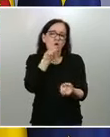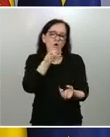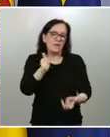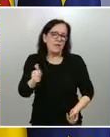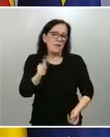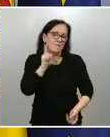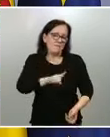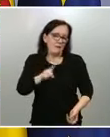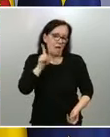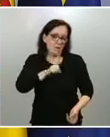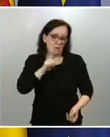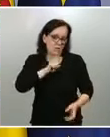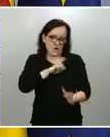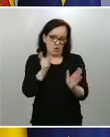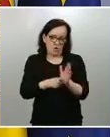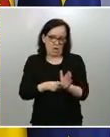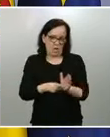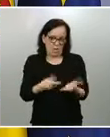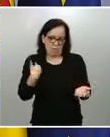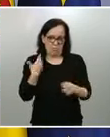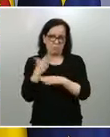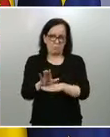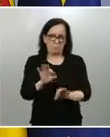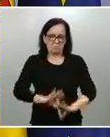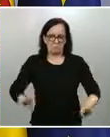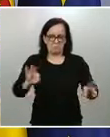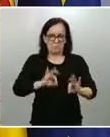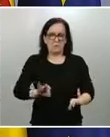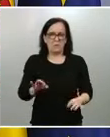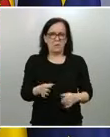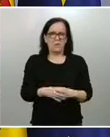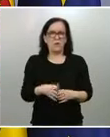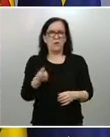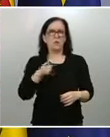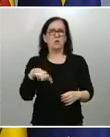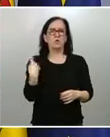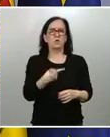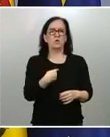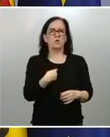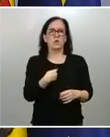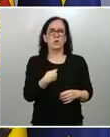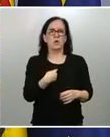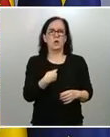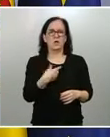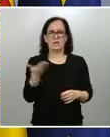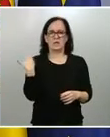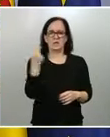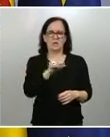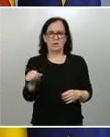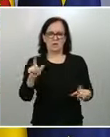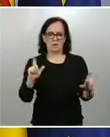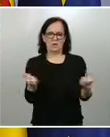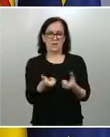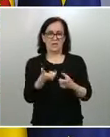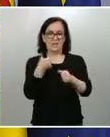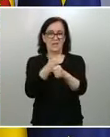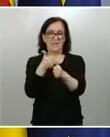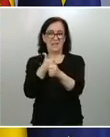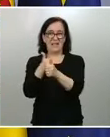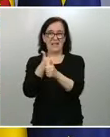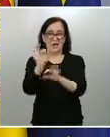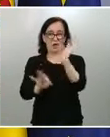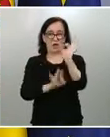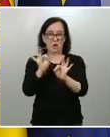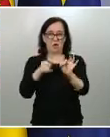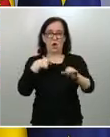nuestro planteado el partido nosotros tuvimos la pasada semana una reunión del secretario de organización que yo convoque